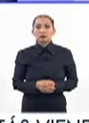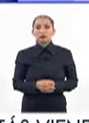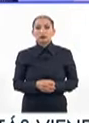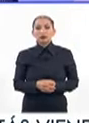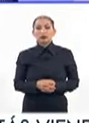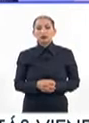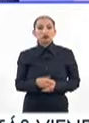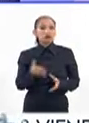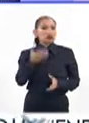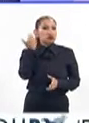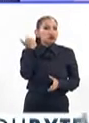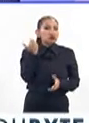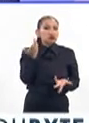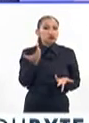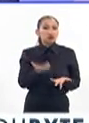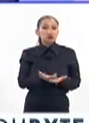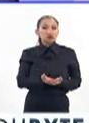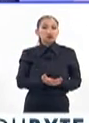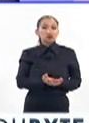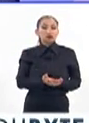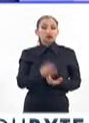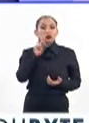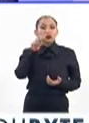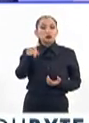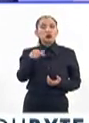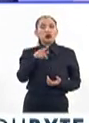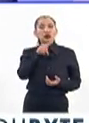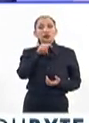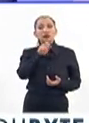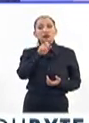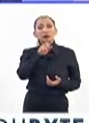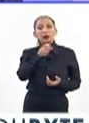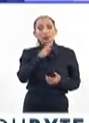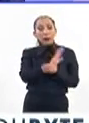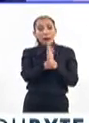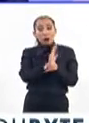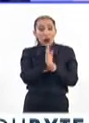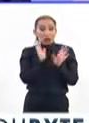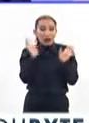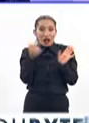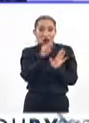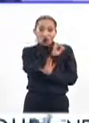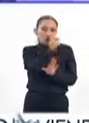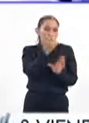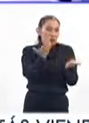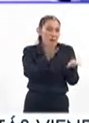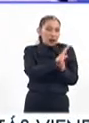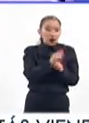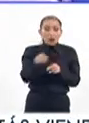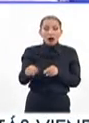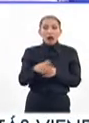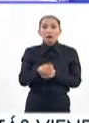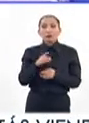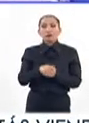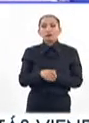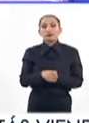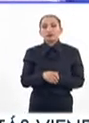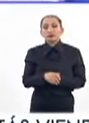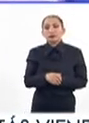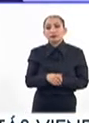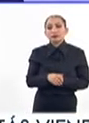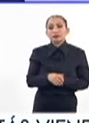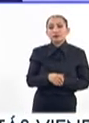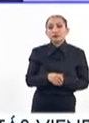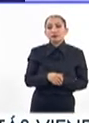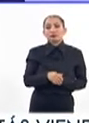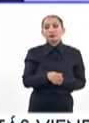sé, en algún momento... Pues ahí está lo que hacía Trini Gis, que hasta películas se hicieron ya, ahora ¿no? Ya, bueno, como 20 años tarde. Con la señora